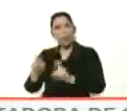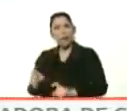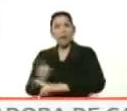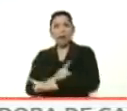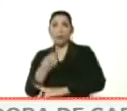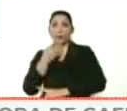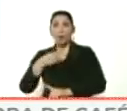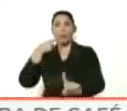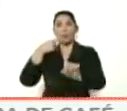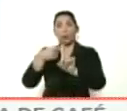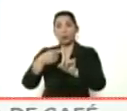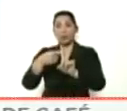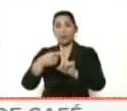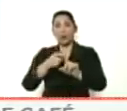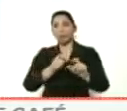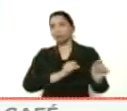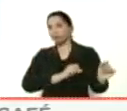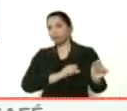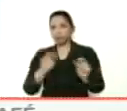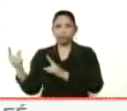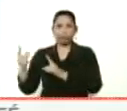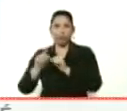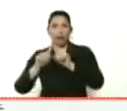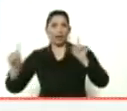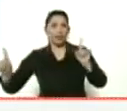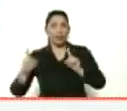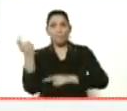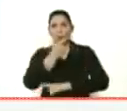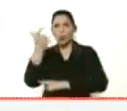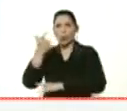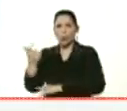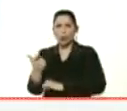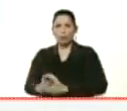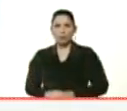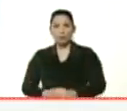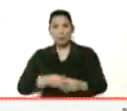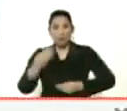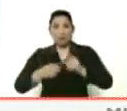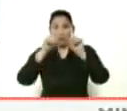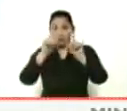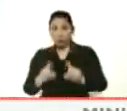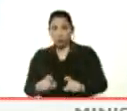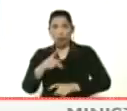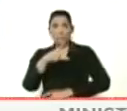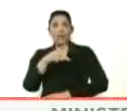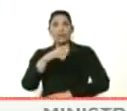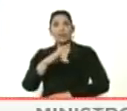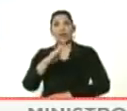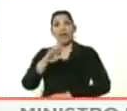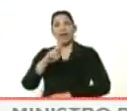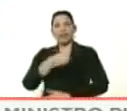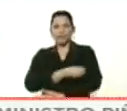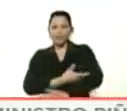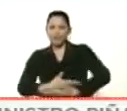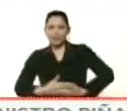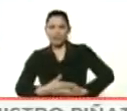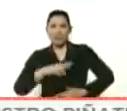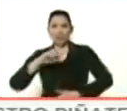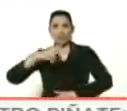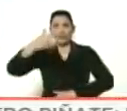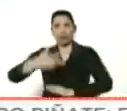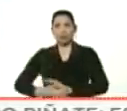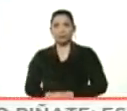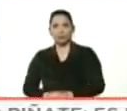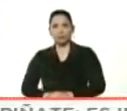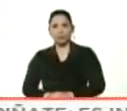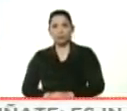rápida da positiva, inmediatamente se aísla y se busca hacer la prueba por PCR. En tercer lugar, contar